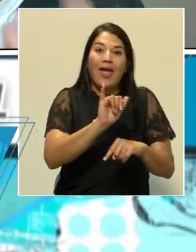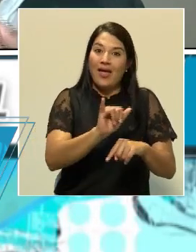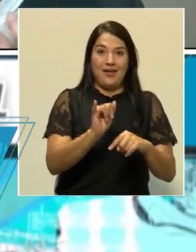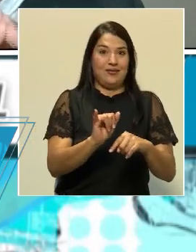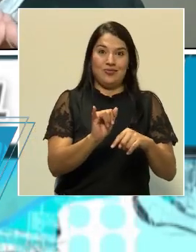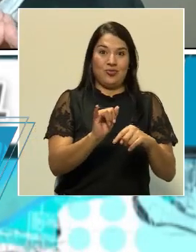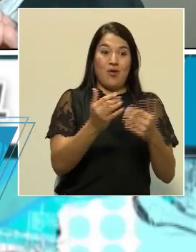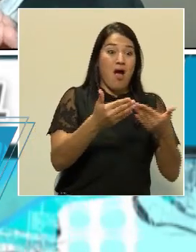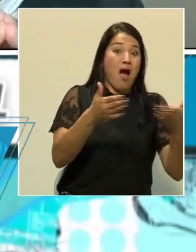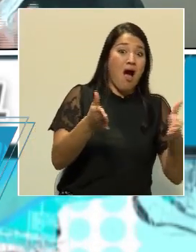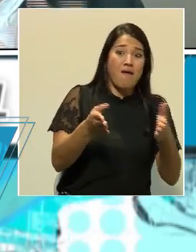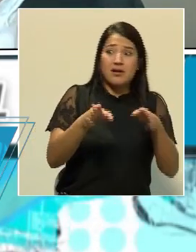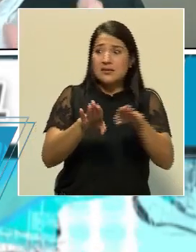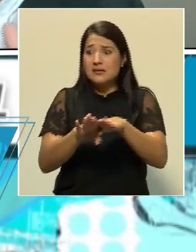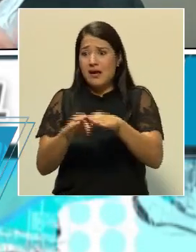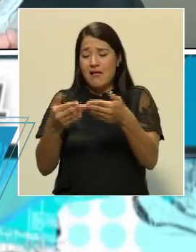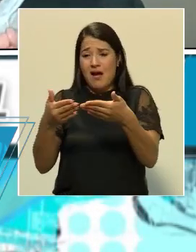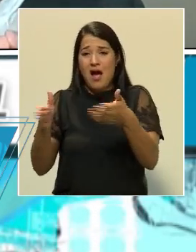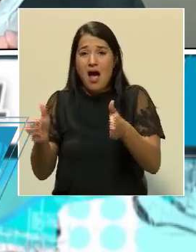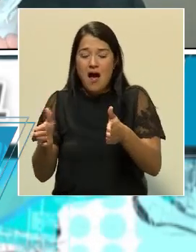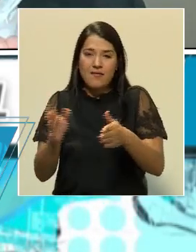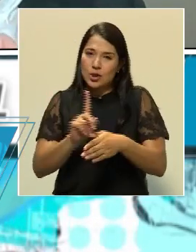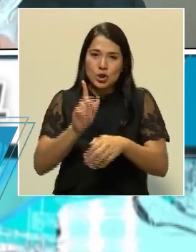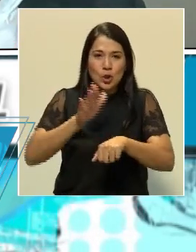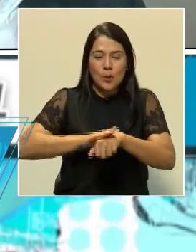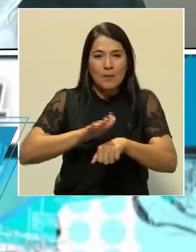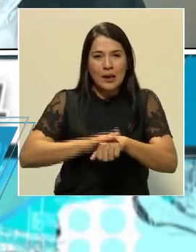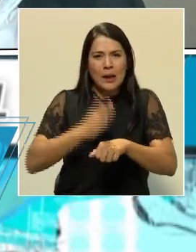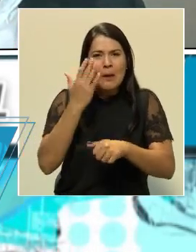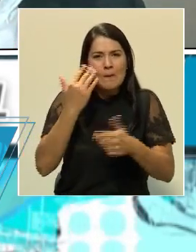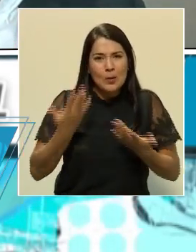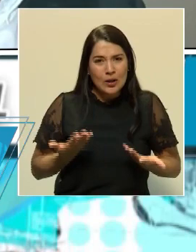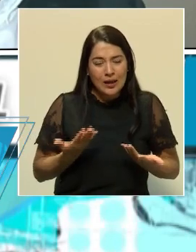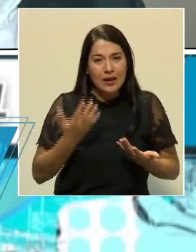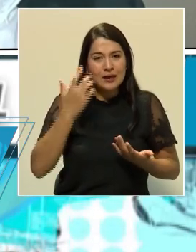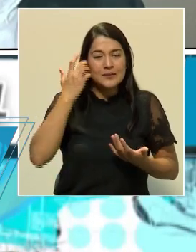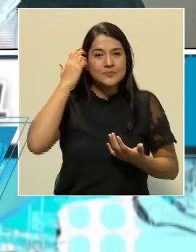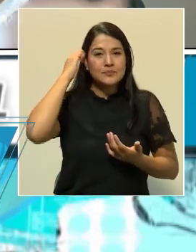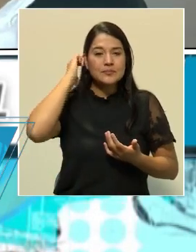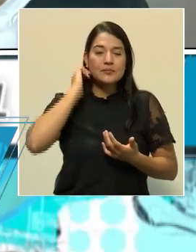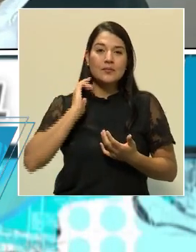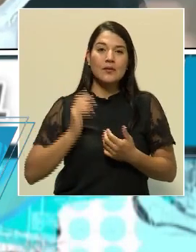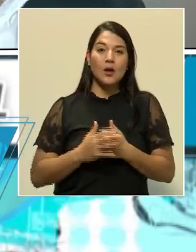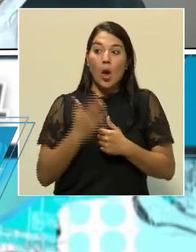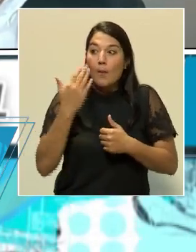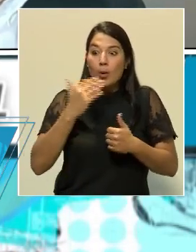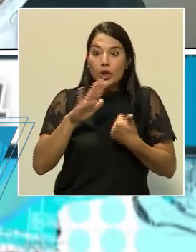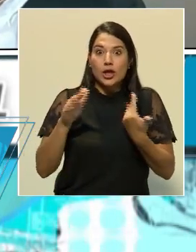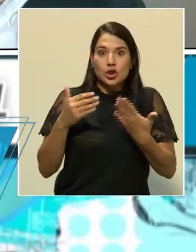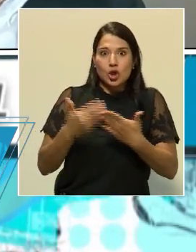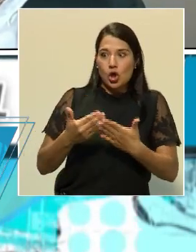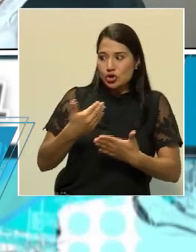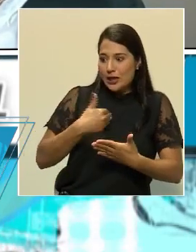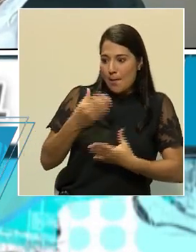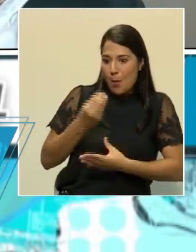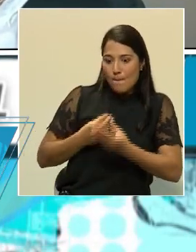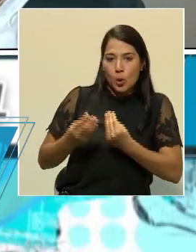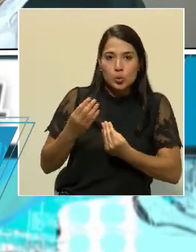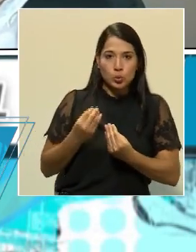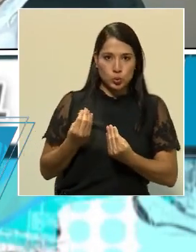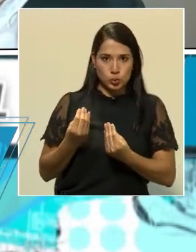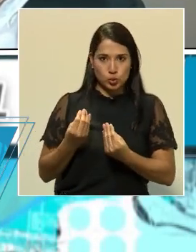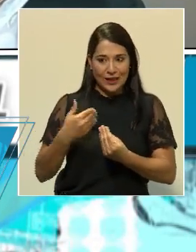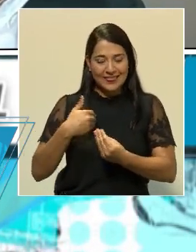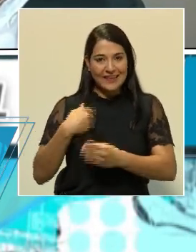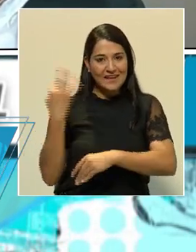abriendo y cerrando el local, porque todos manejamos materias primas perecederas,